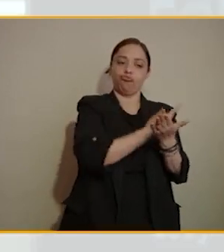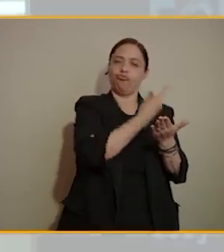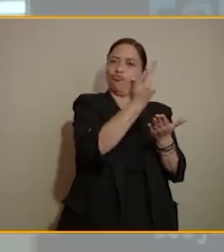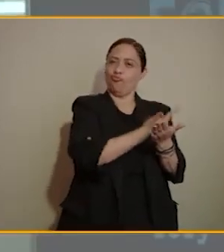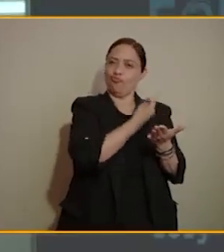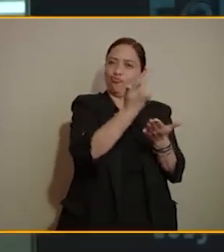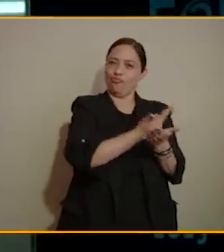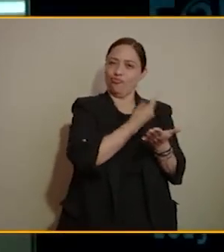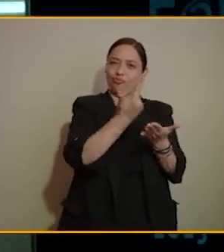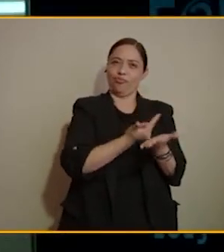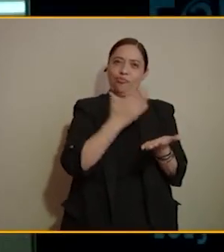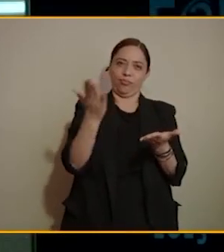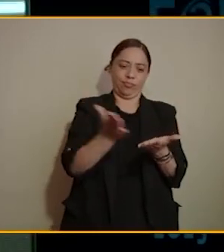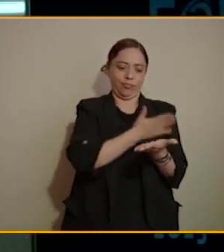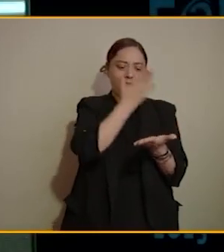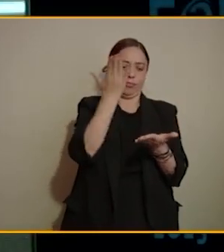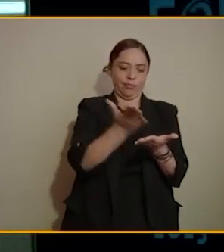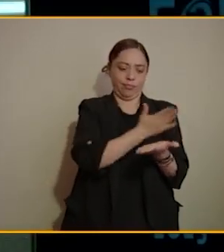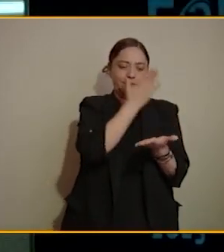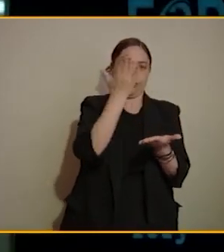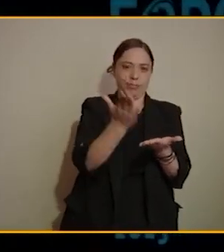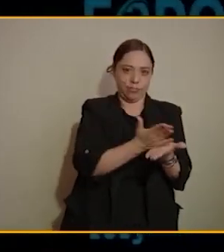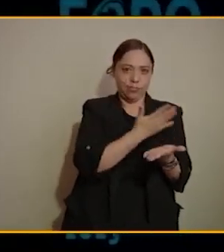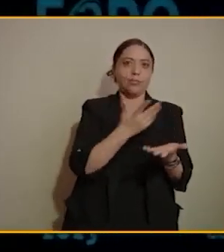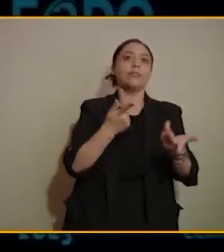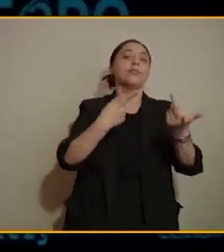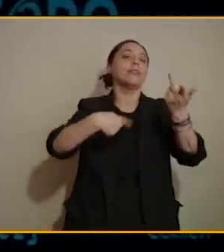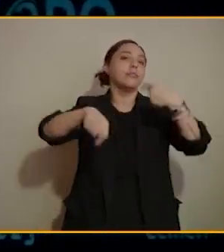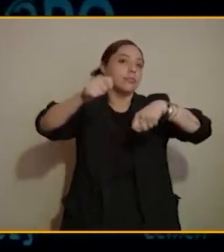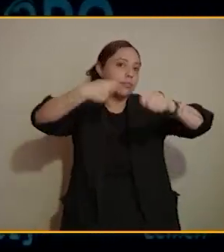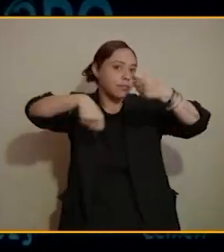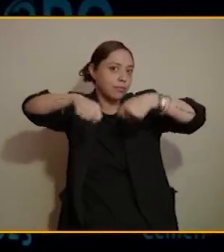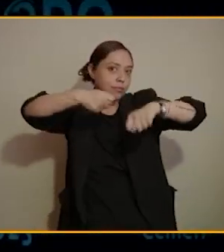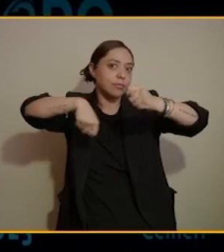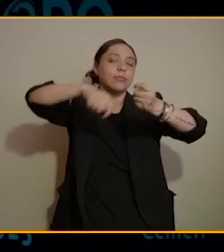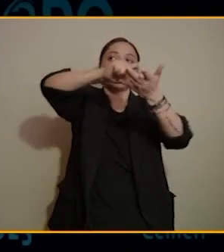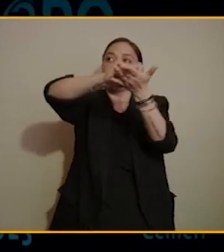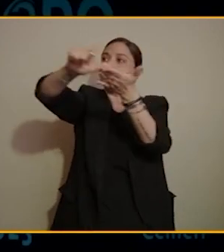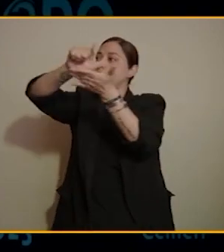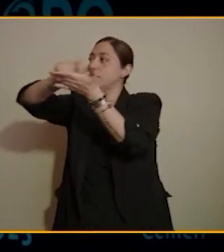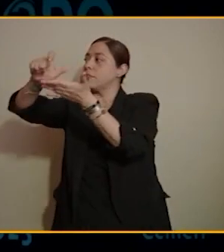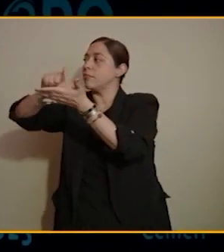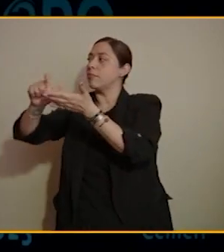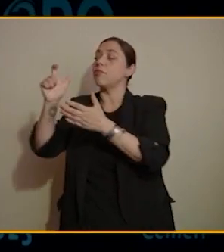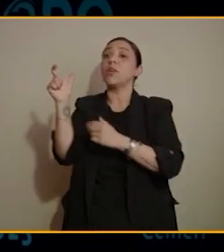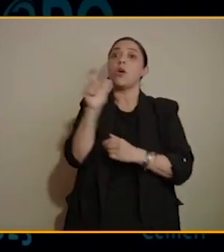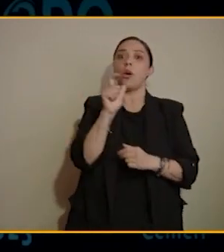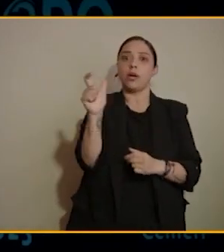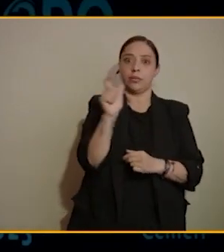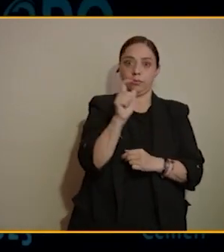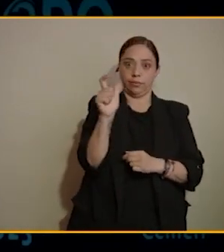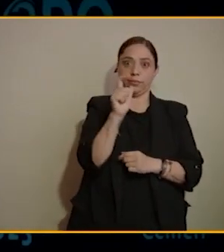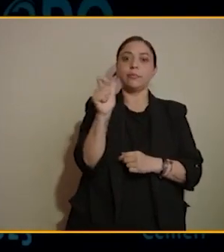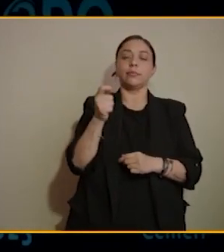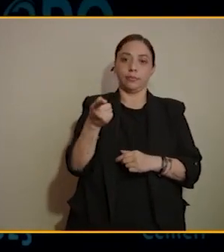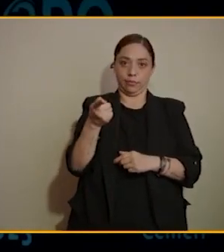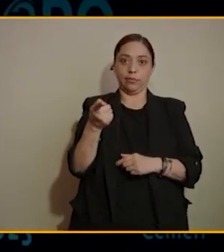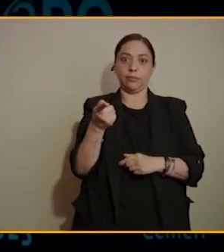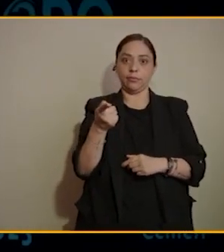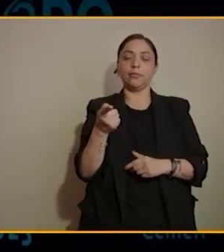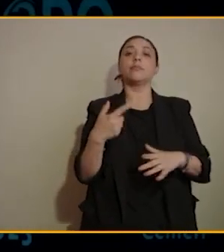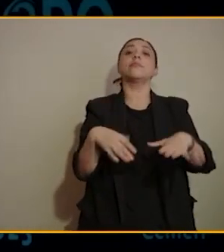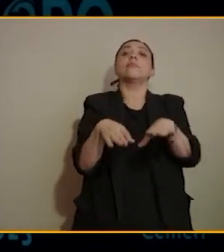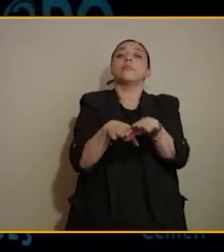cada cuánto se surte en su tiendita y cómo es que puede hacer esta comercialización de una manera lo suficientemente